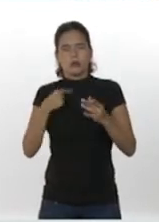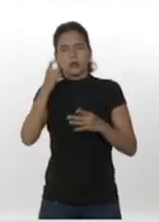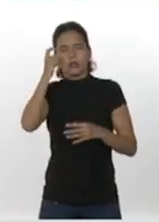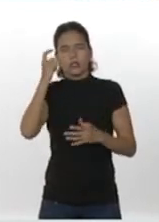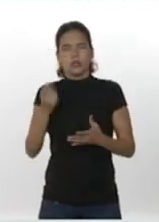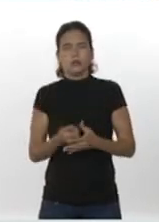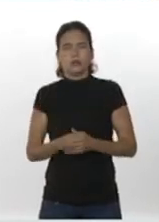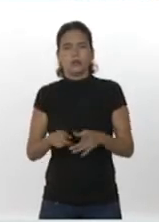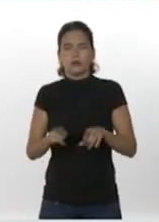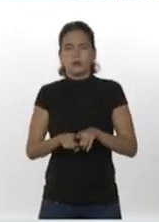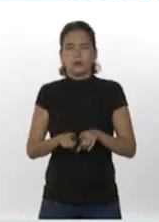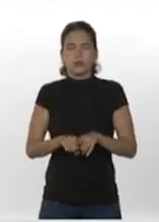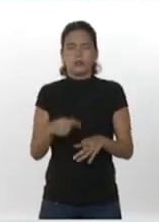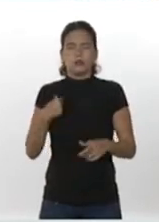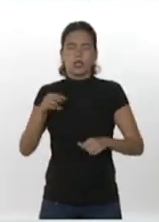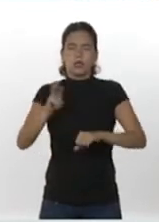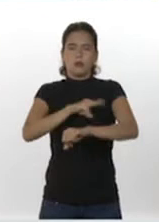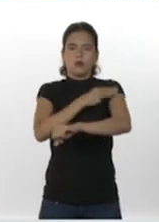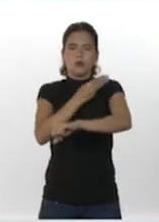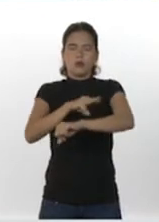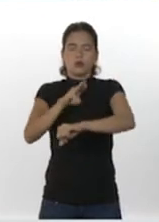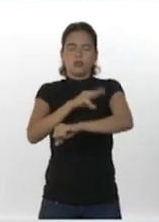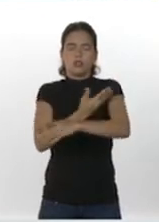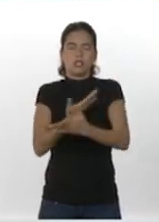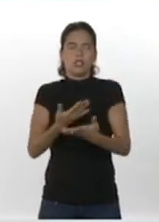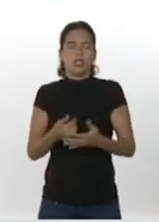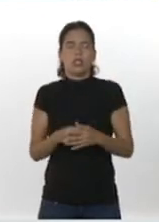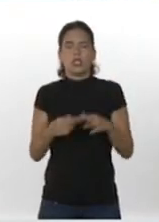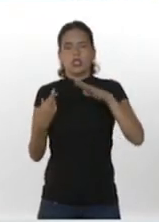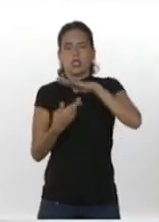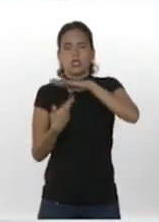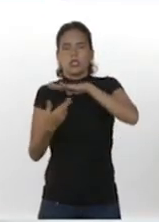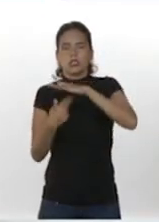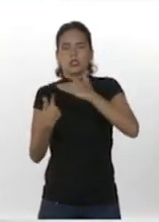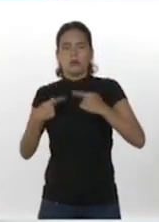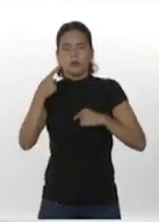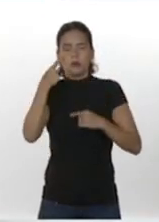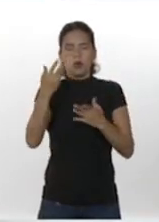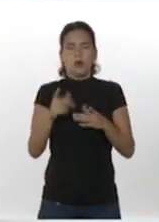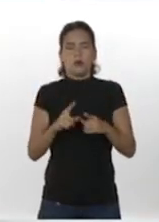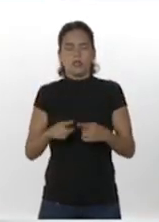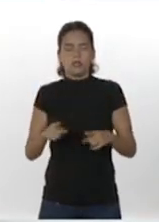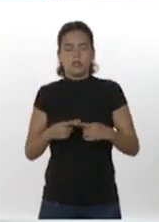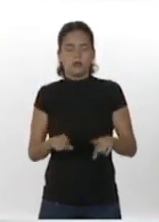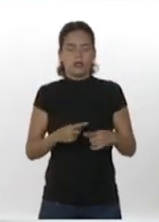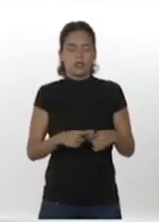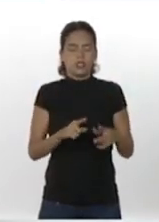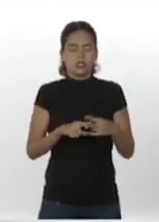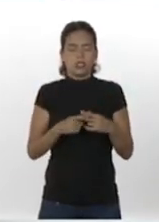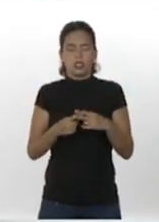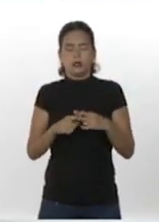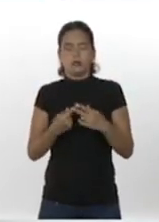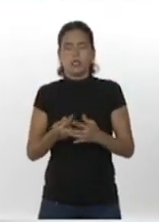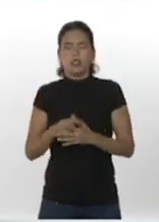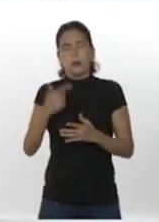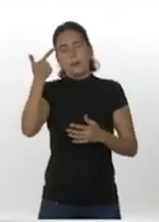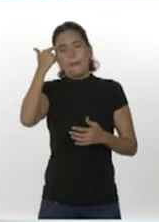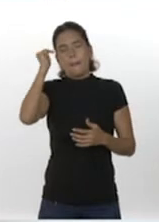vamos también a música, entretenimiento, vamos a tener una gran cantidad, bueno, de herramientas